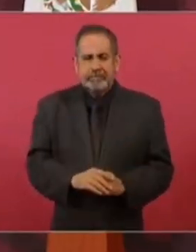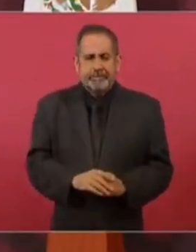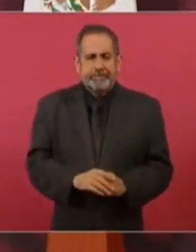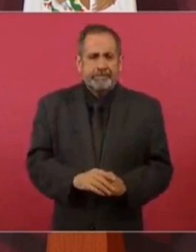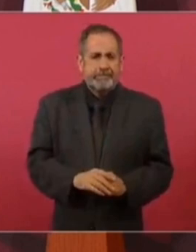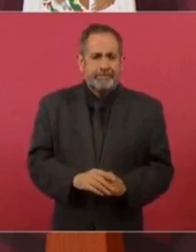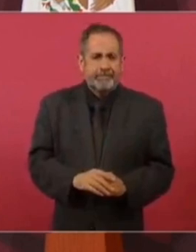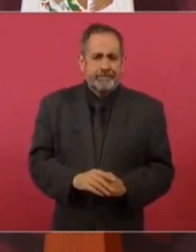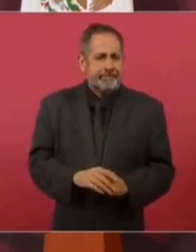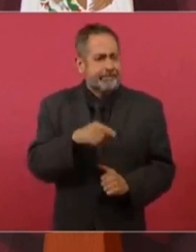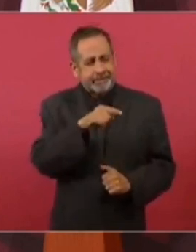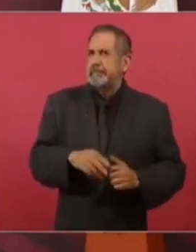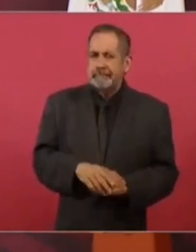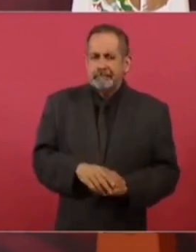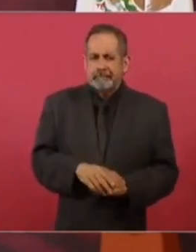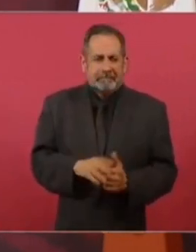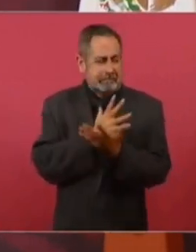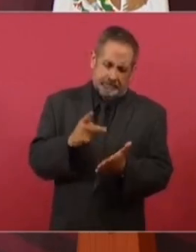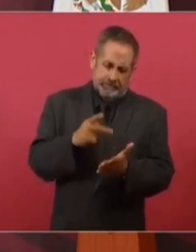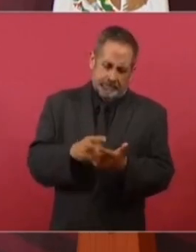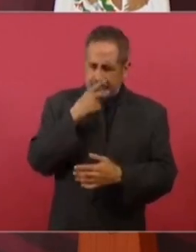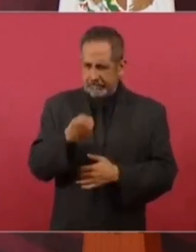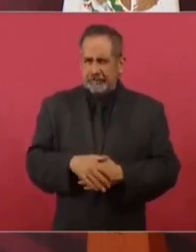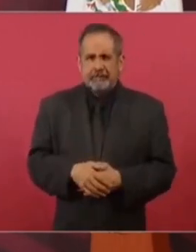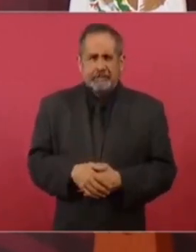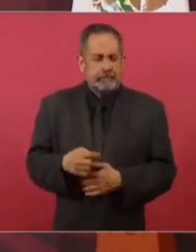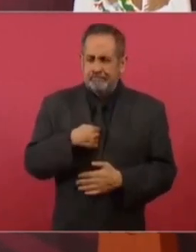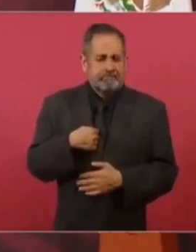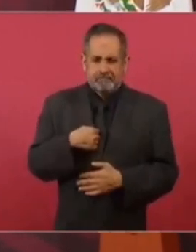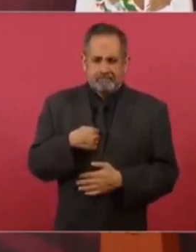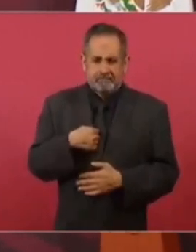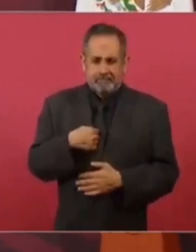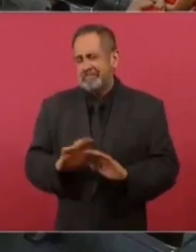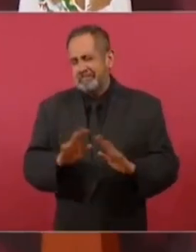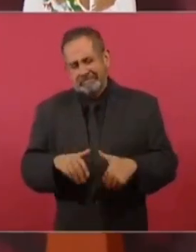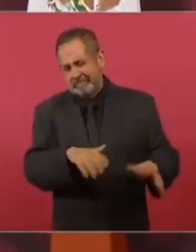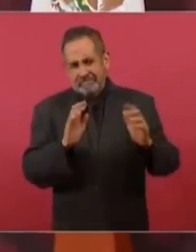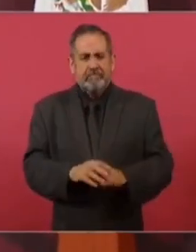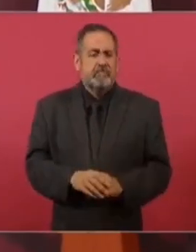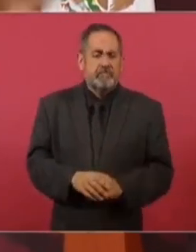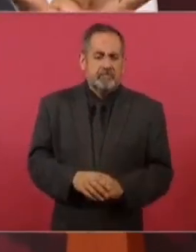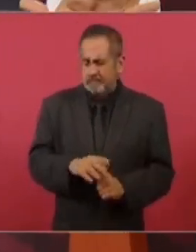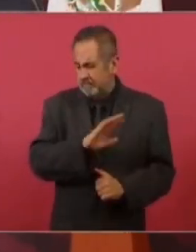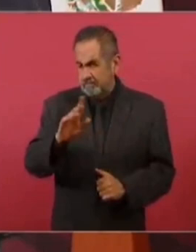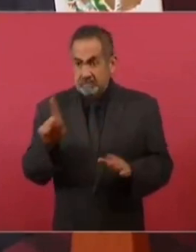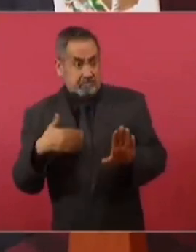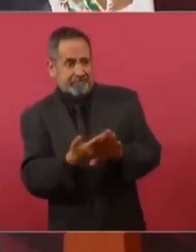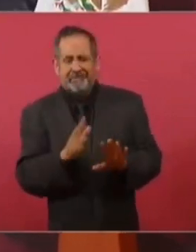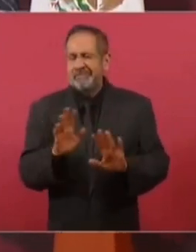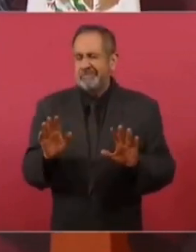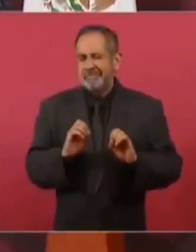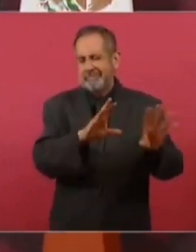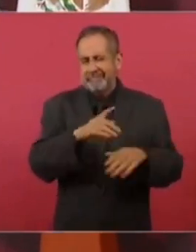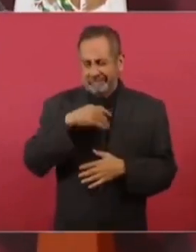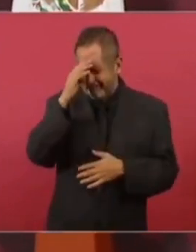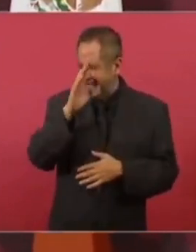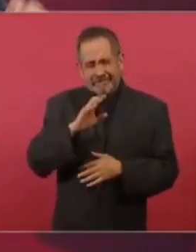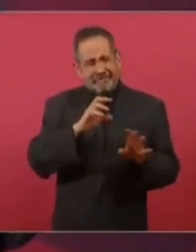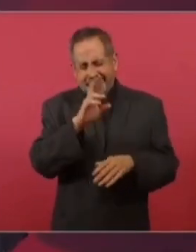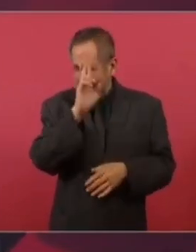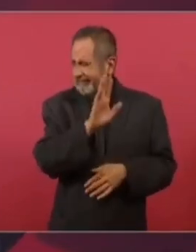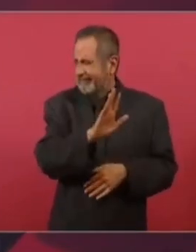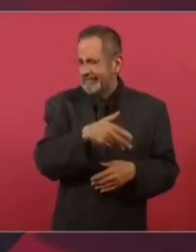cuando sea extremo. Yo no soy partidario de la ley del talión. Entonces, no. Yo estoy más a favor de